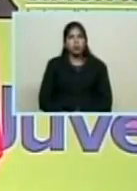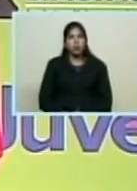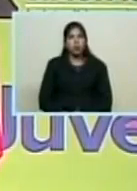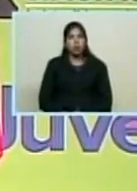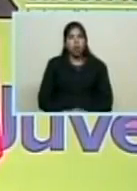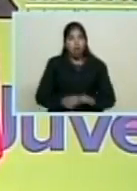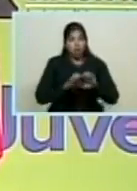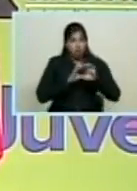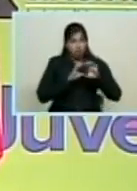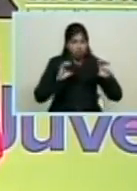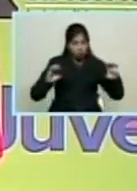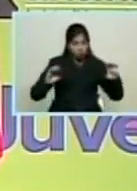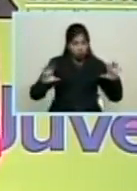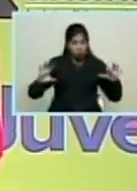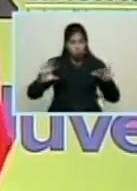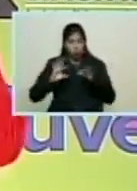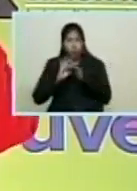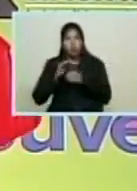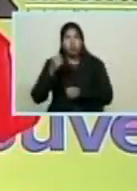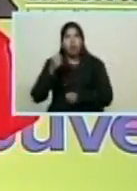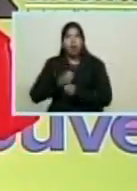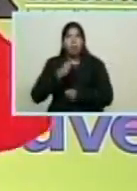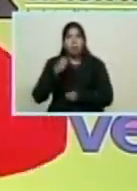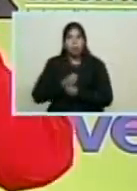la educación con el trabajo,